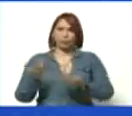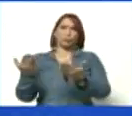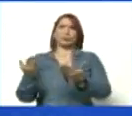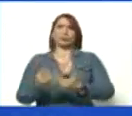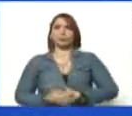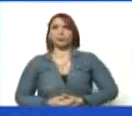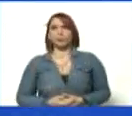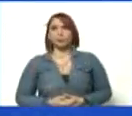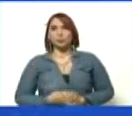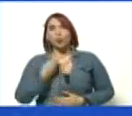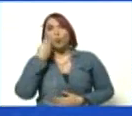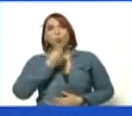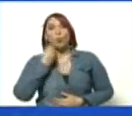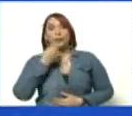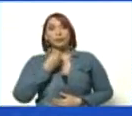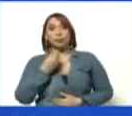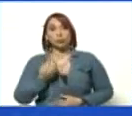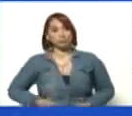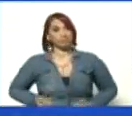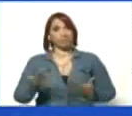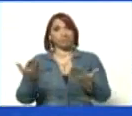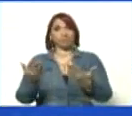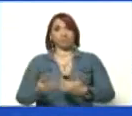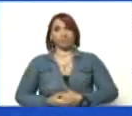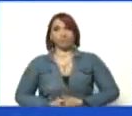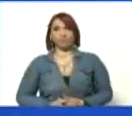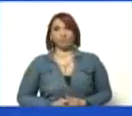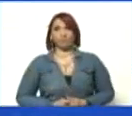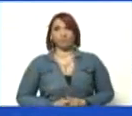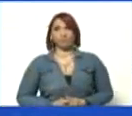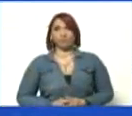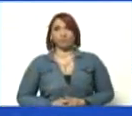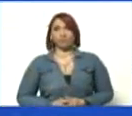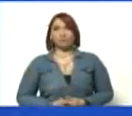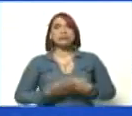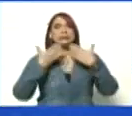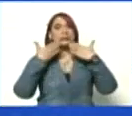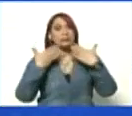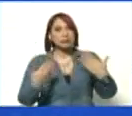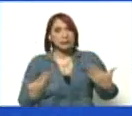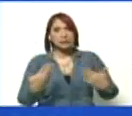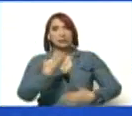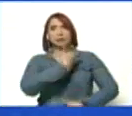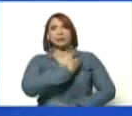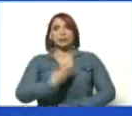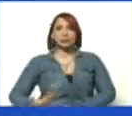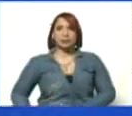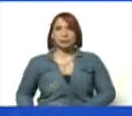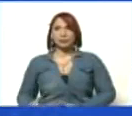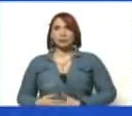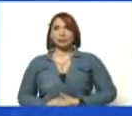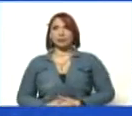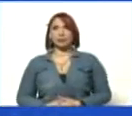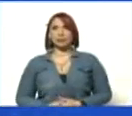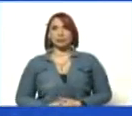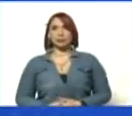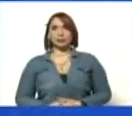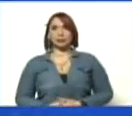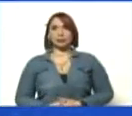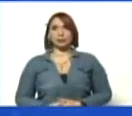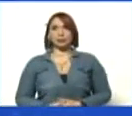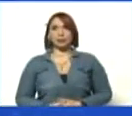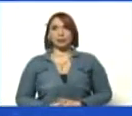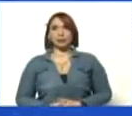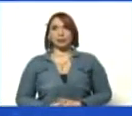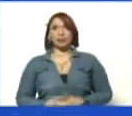la juventud, le vamos a entregar, bueno, y gracias, presidente, que escucha nuestro presidente, que también gracias a